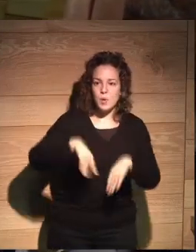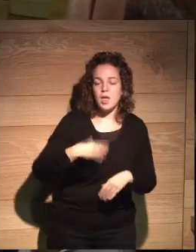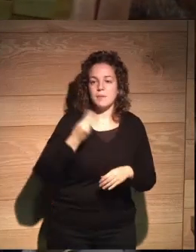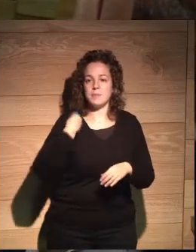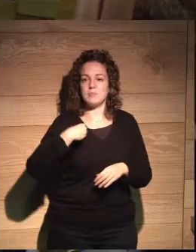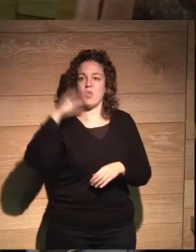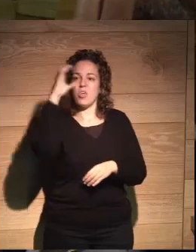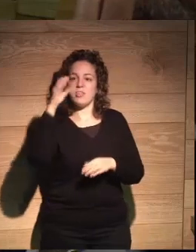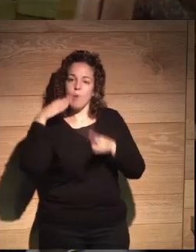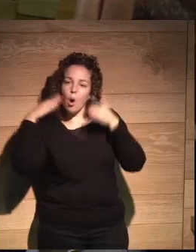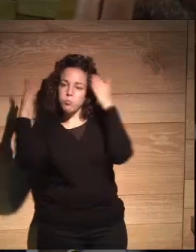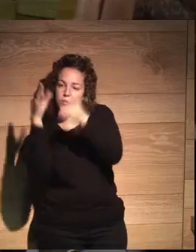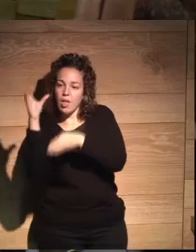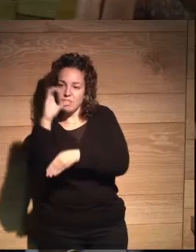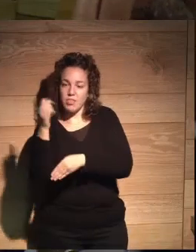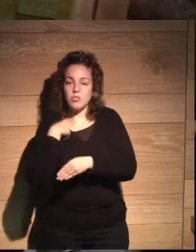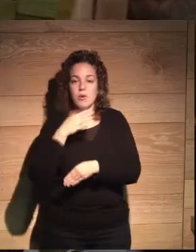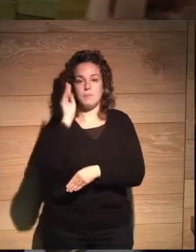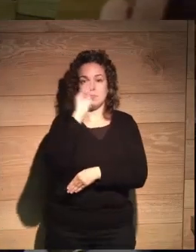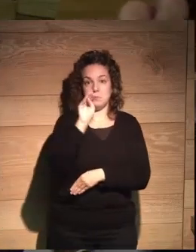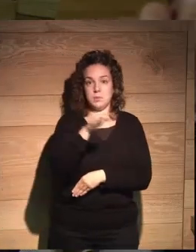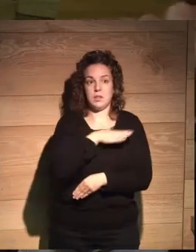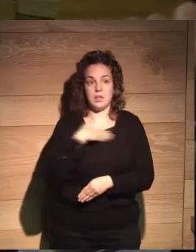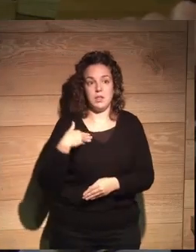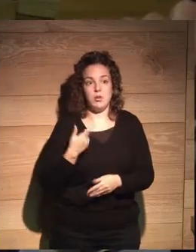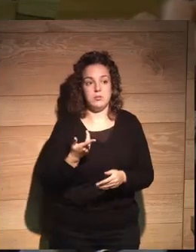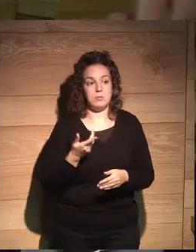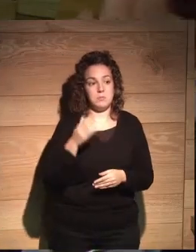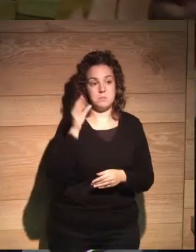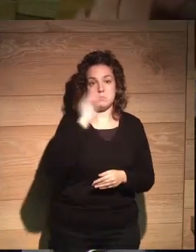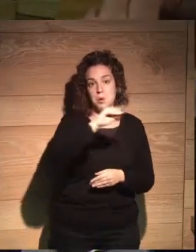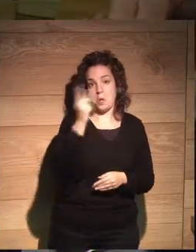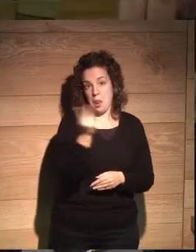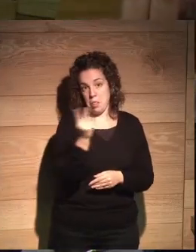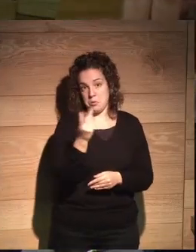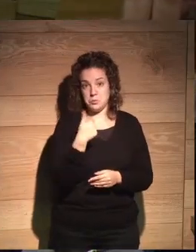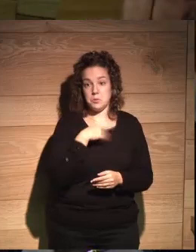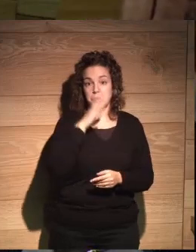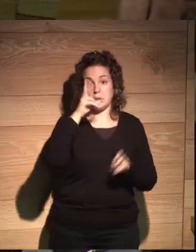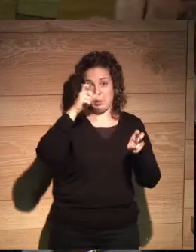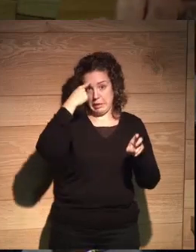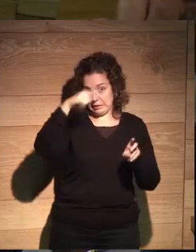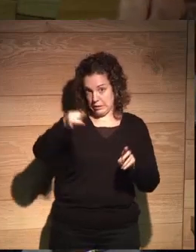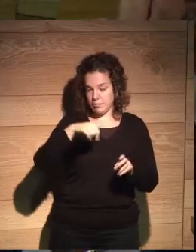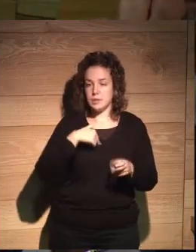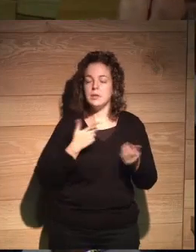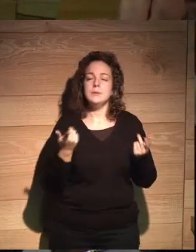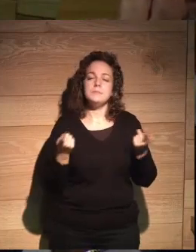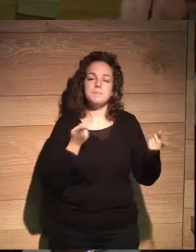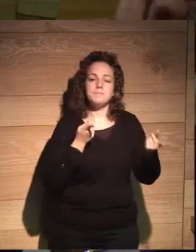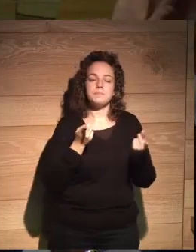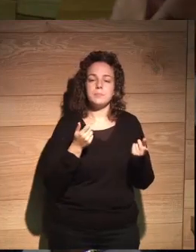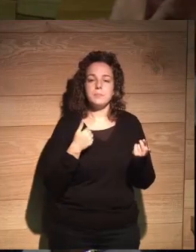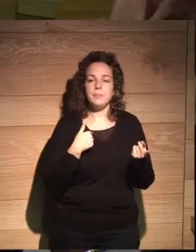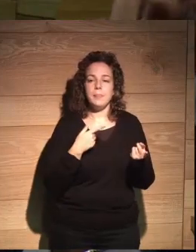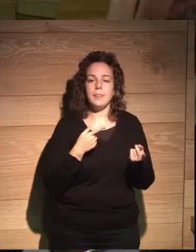va a dedicar a la ciencia, ¿no? Entonces quiero preguntarte, y bueno, preguntaros a los dos, que sabéis del tema, ¿cuáles